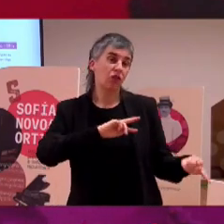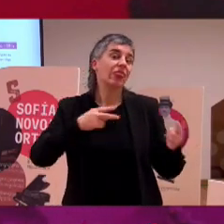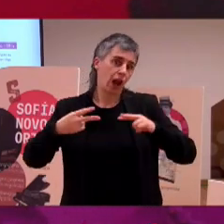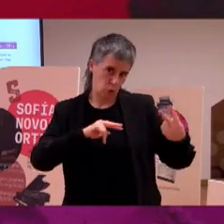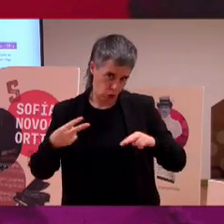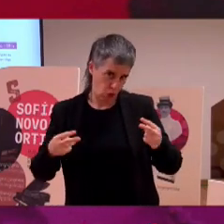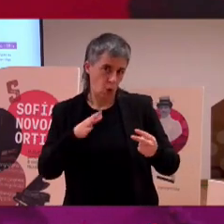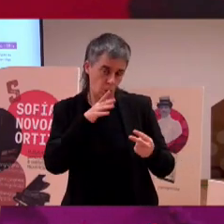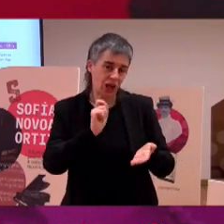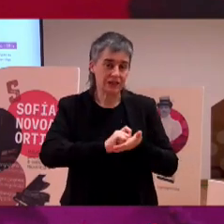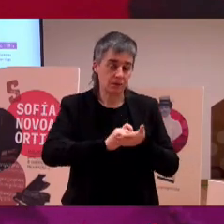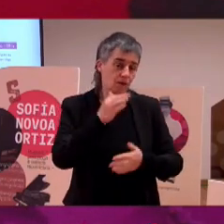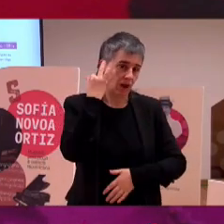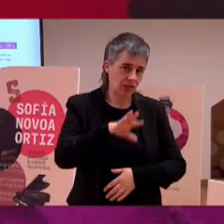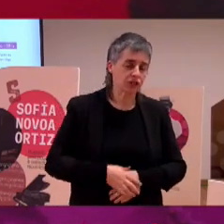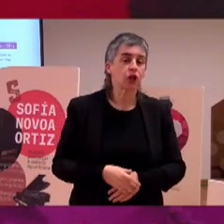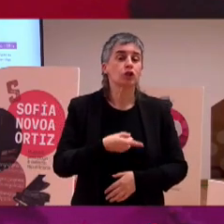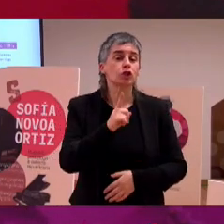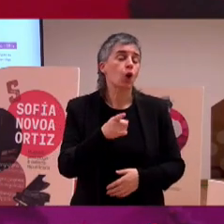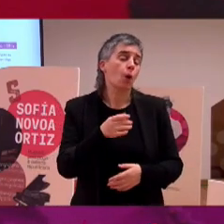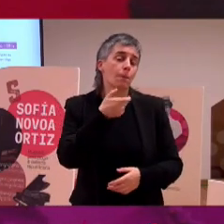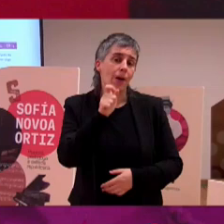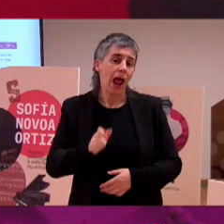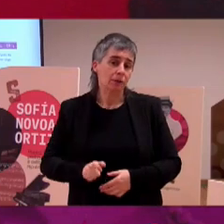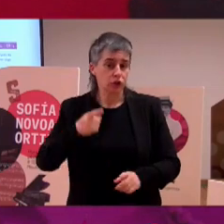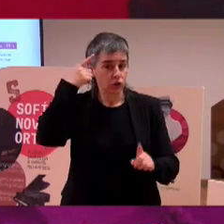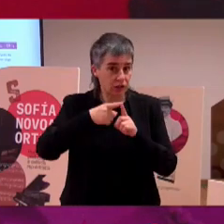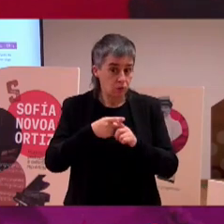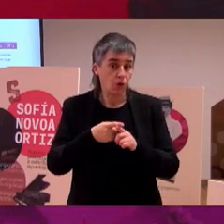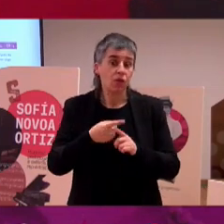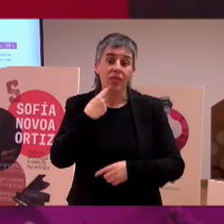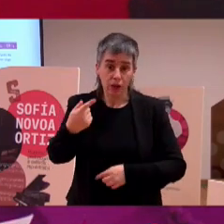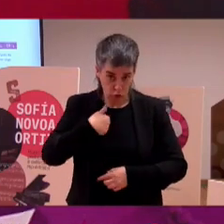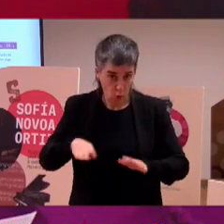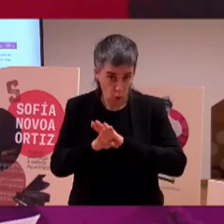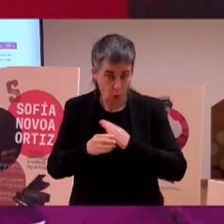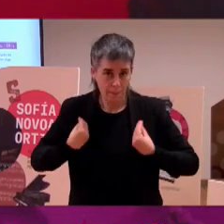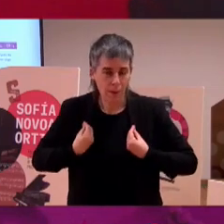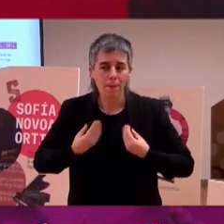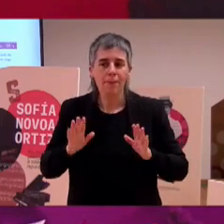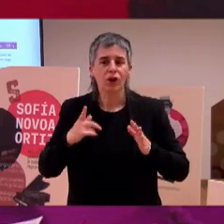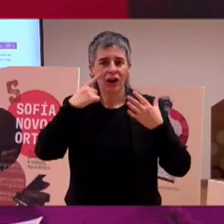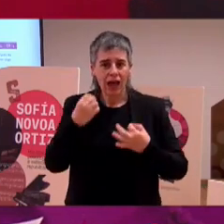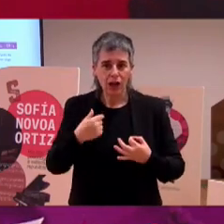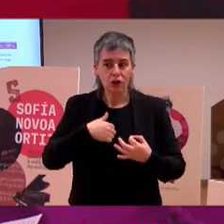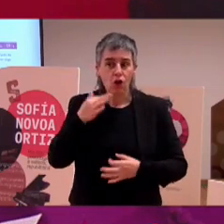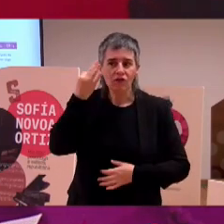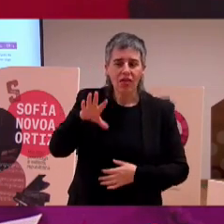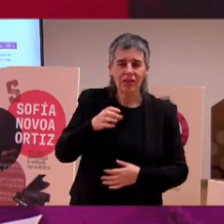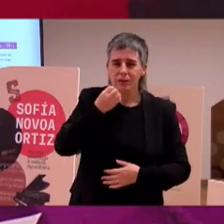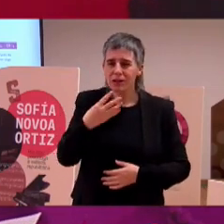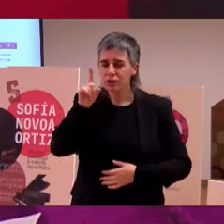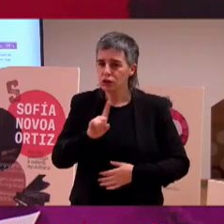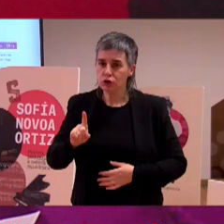estaba, la escribió en francés. Solo unas palabras para darle señales de vida, pero non sei se mi pobre cabeza podrá escribir en un francés aceptable. Estamos